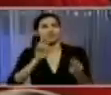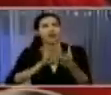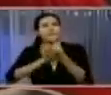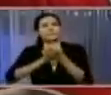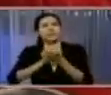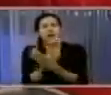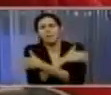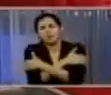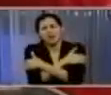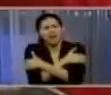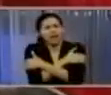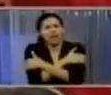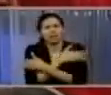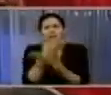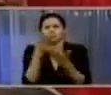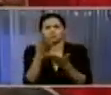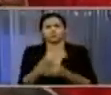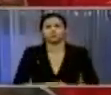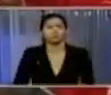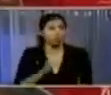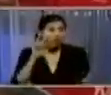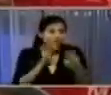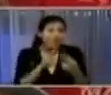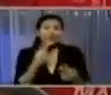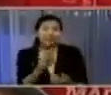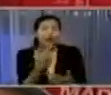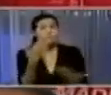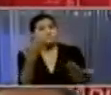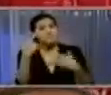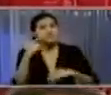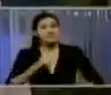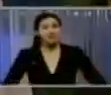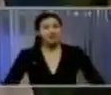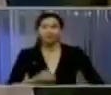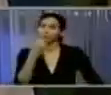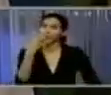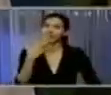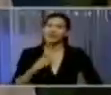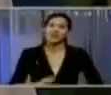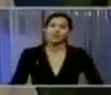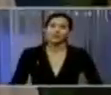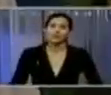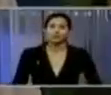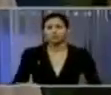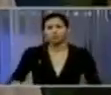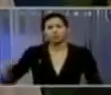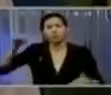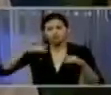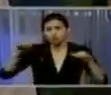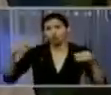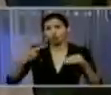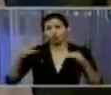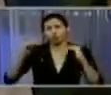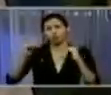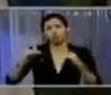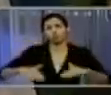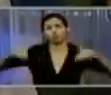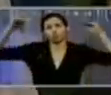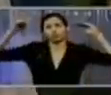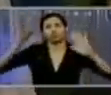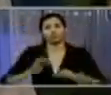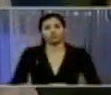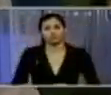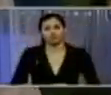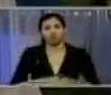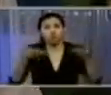abrazo increíble cuando la vi. Le dije, mira Tina, vale ahí. Qué bueno. De mi infancia. Desde que nací